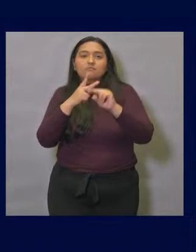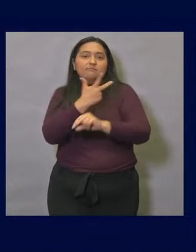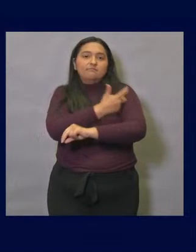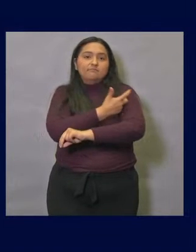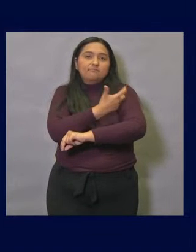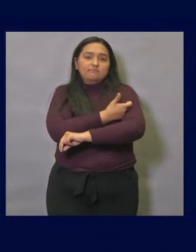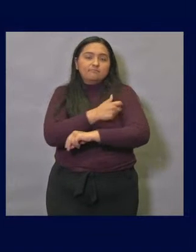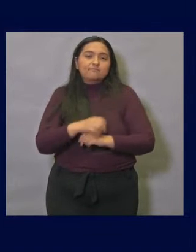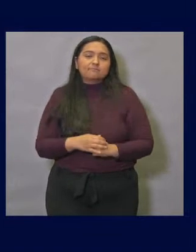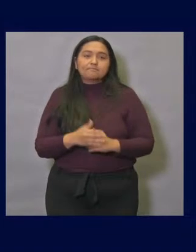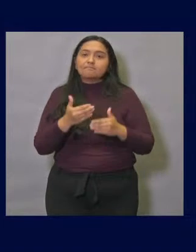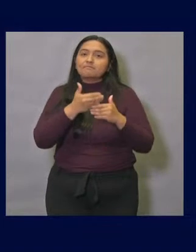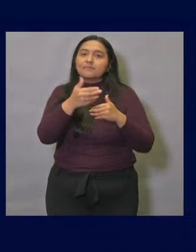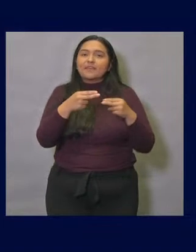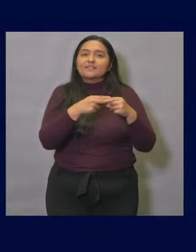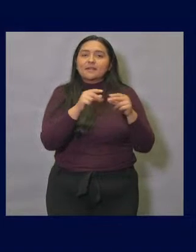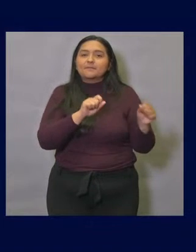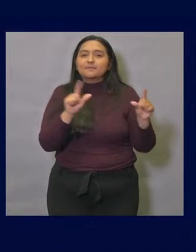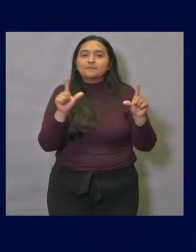slide, please.